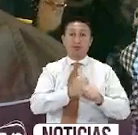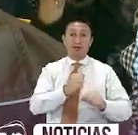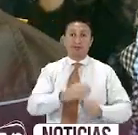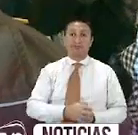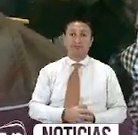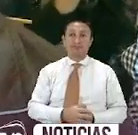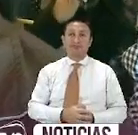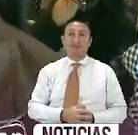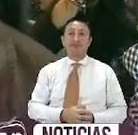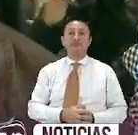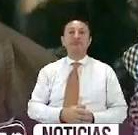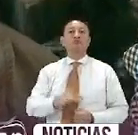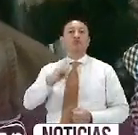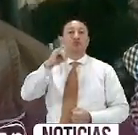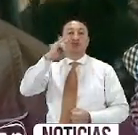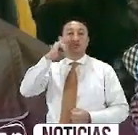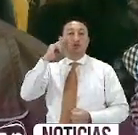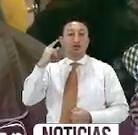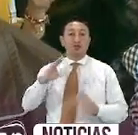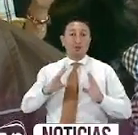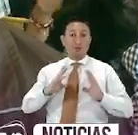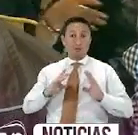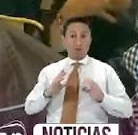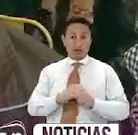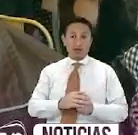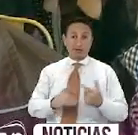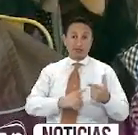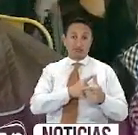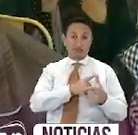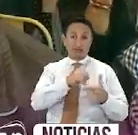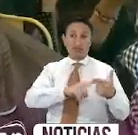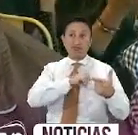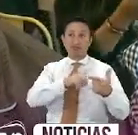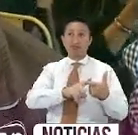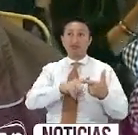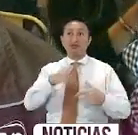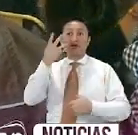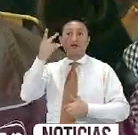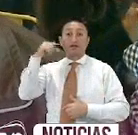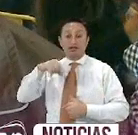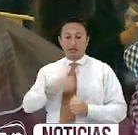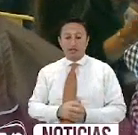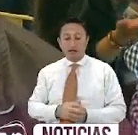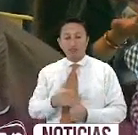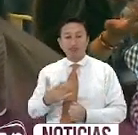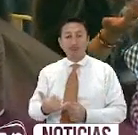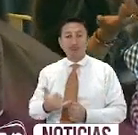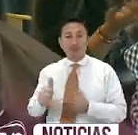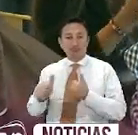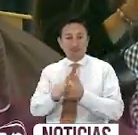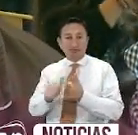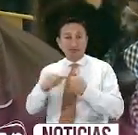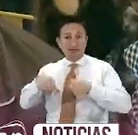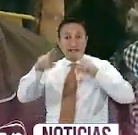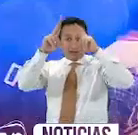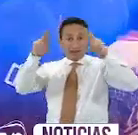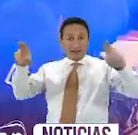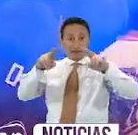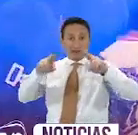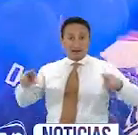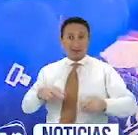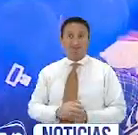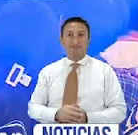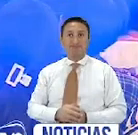lamentablemente, pues cuando los niños se encuentran de vacaciones y también en las fechas que ya tenemos muy prontas, que es Navidad.